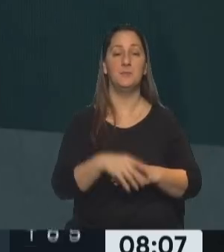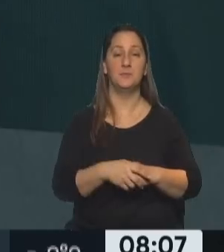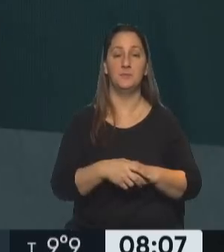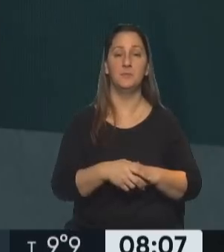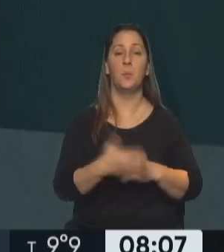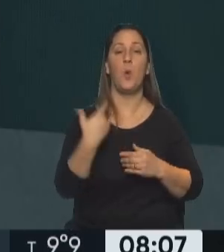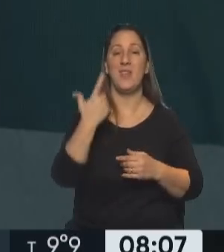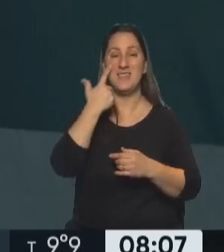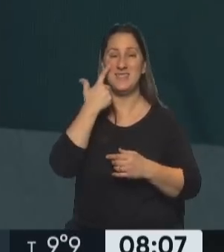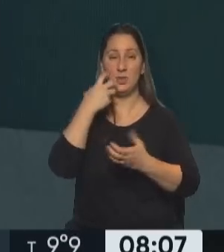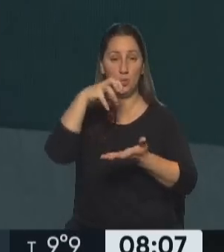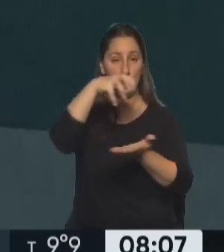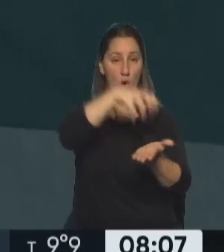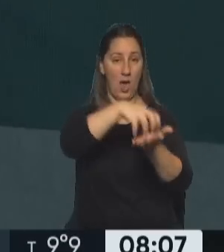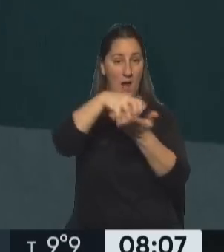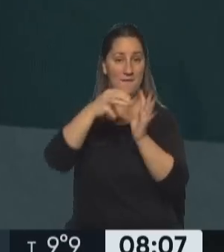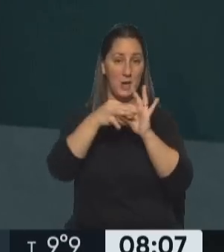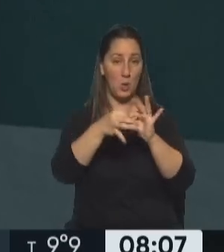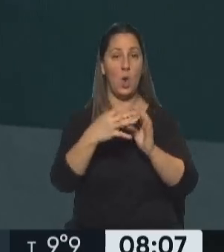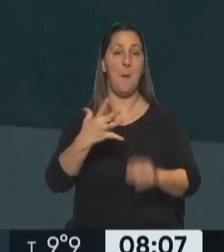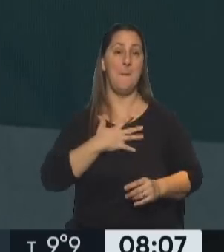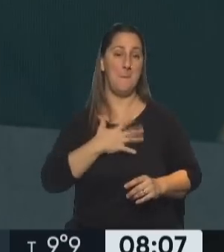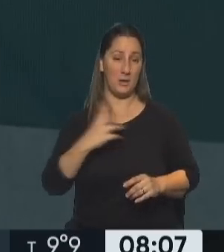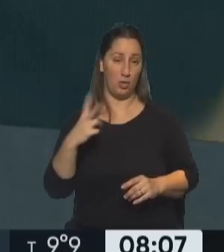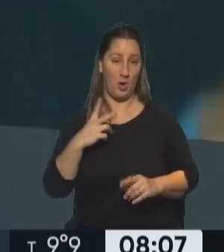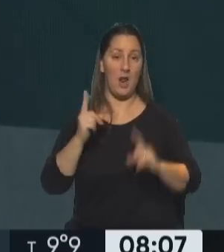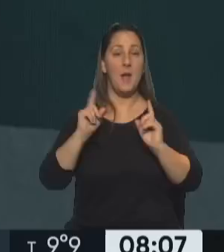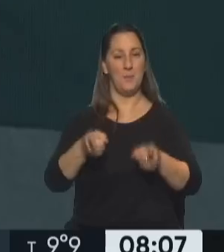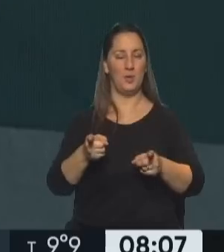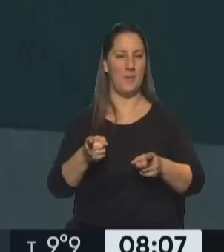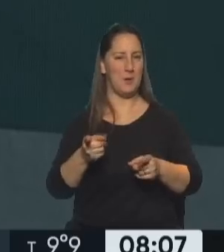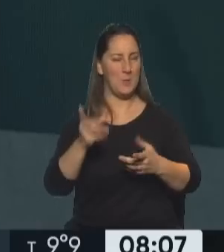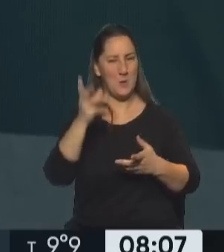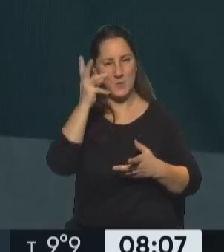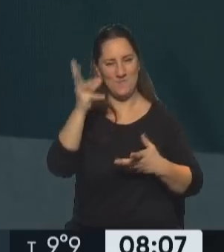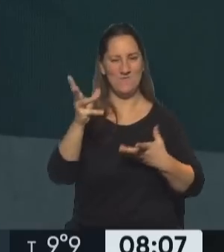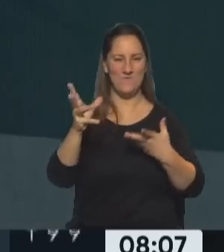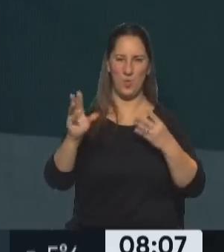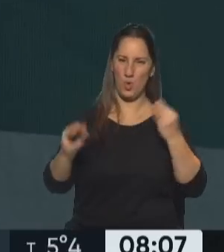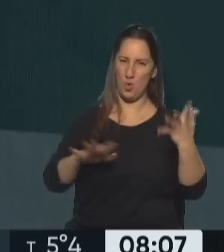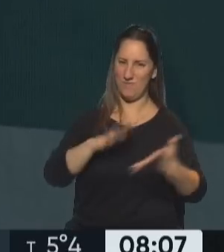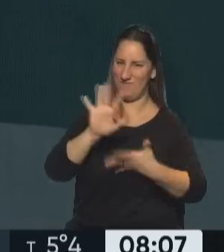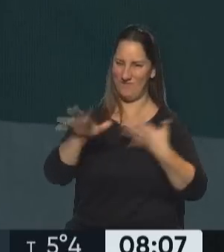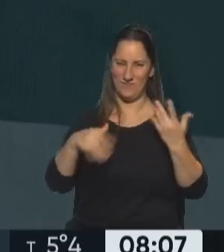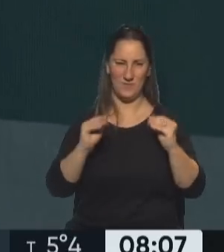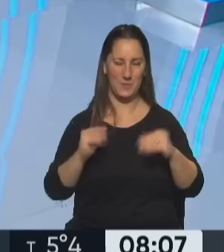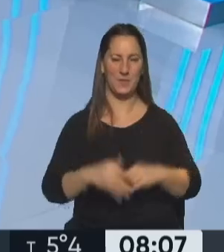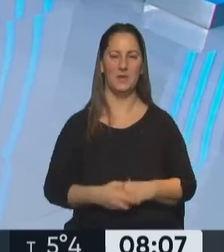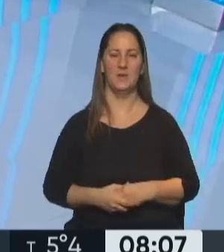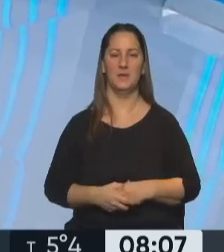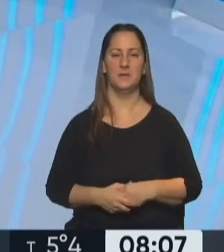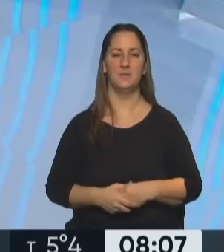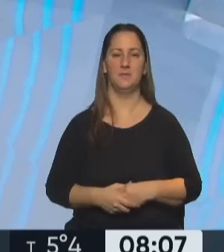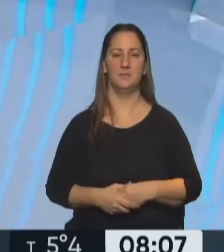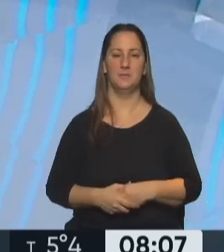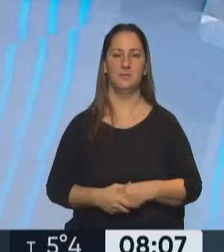ser institucionales, pueden ser personales, pero también pueden ser promiscuas. Y aquí hay un poco de todo. Nos quedamos con esa frase